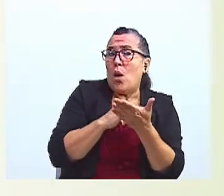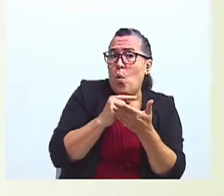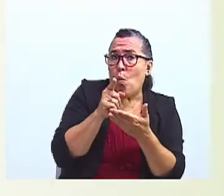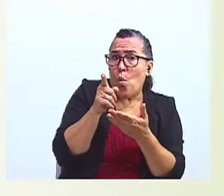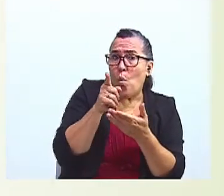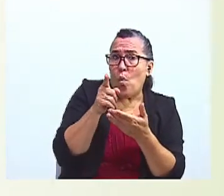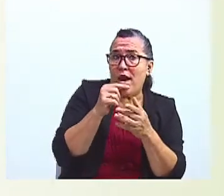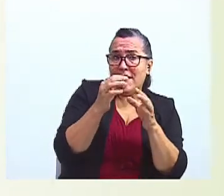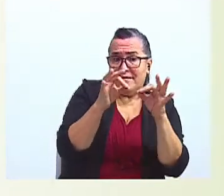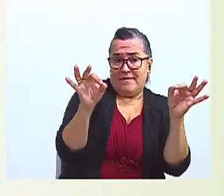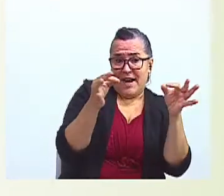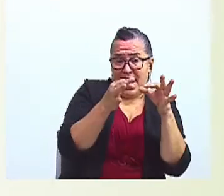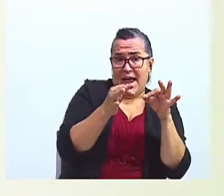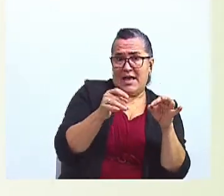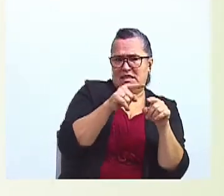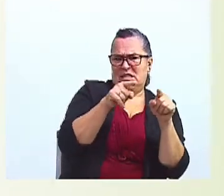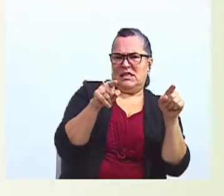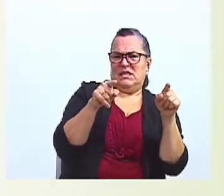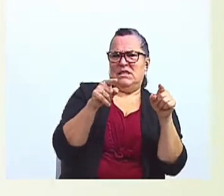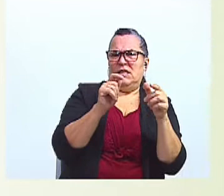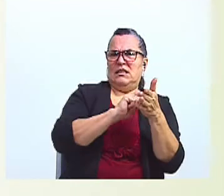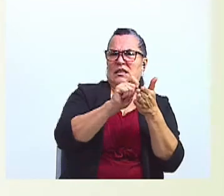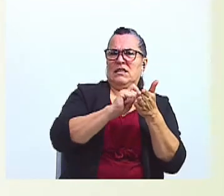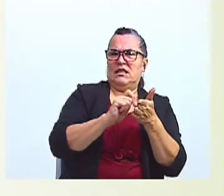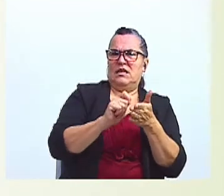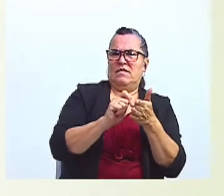estas frases se escriben